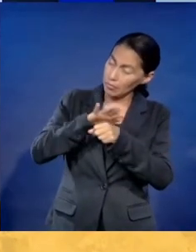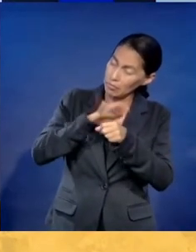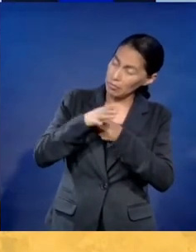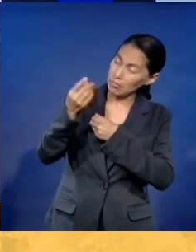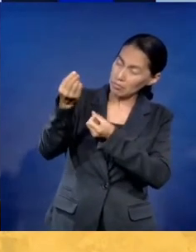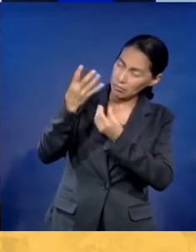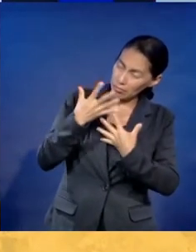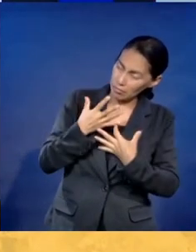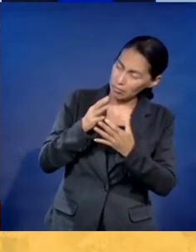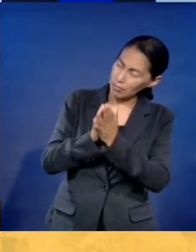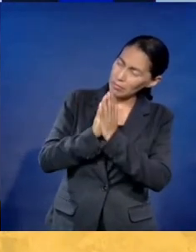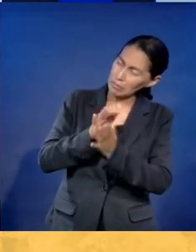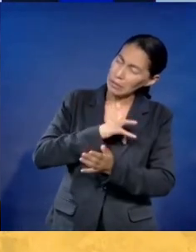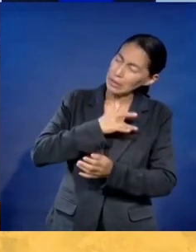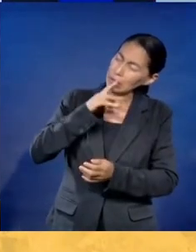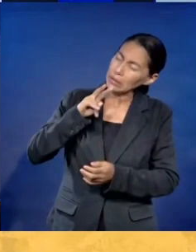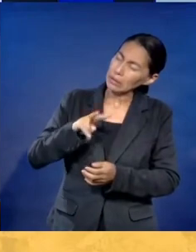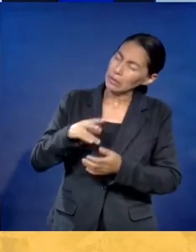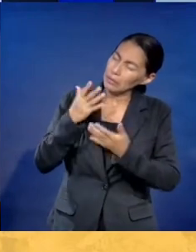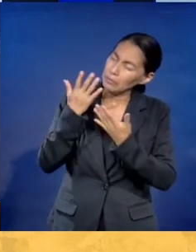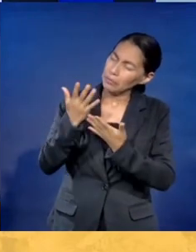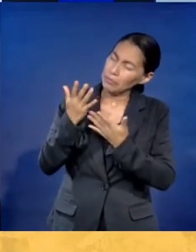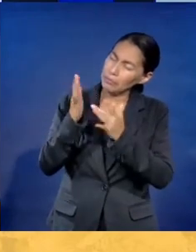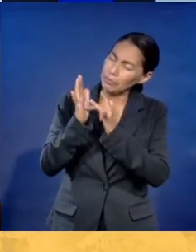Jesús amén